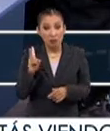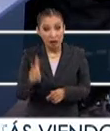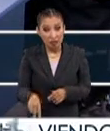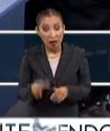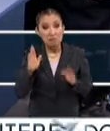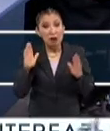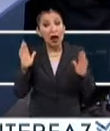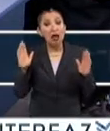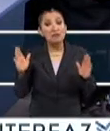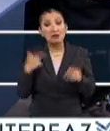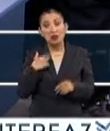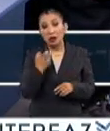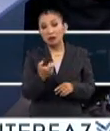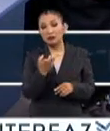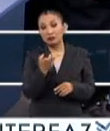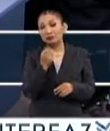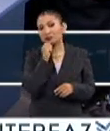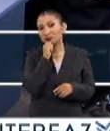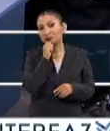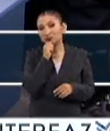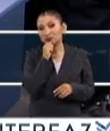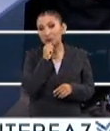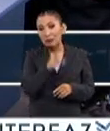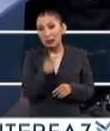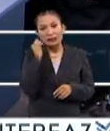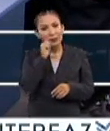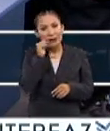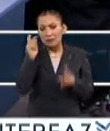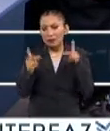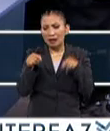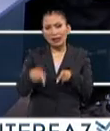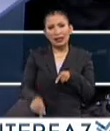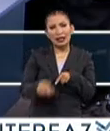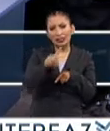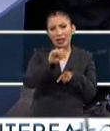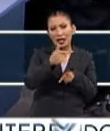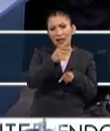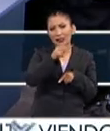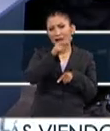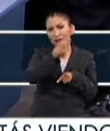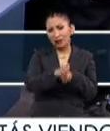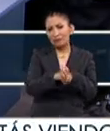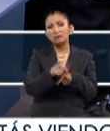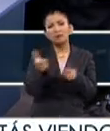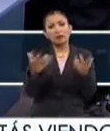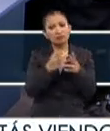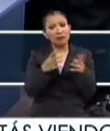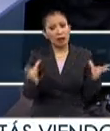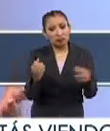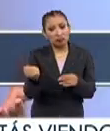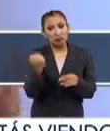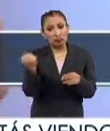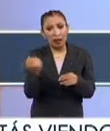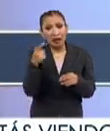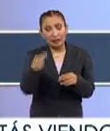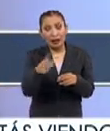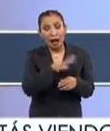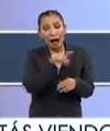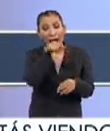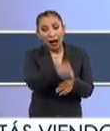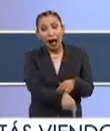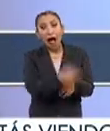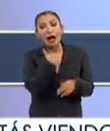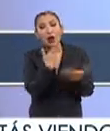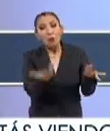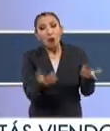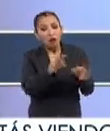verdadera maravilla y bueno, es algo que también siempre platicamos aquí en Televisión Educativa, la enorme fortuna de la existencia de los